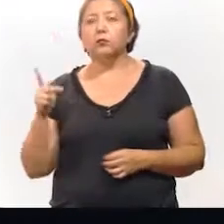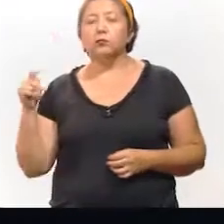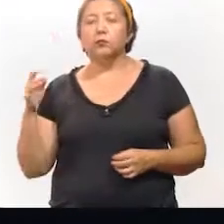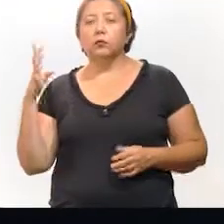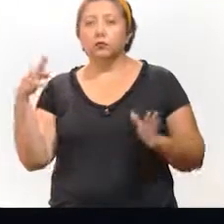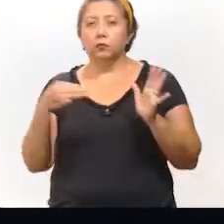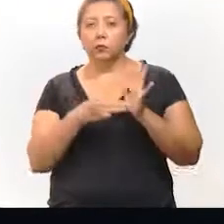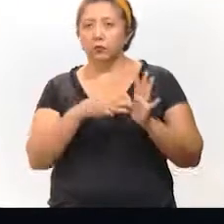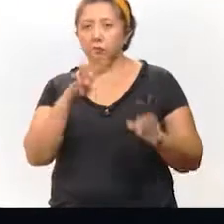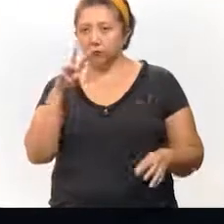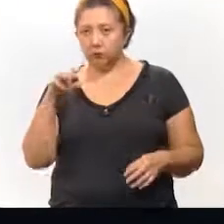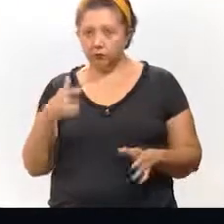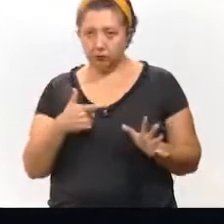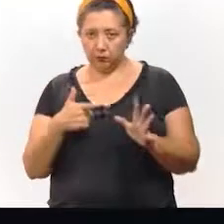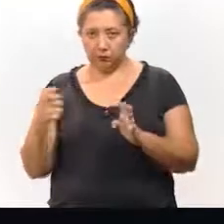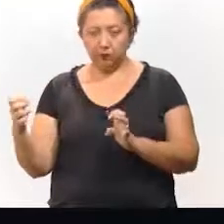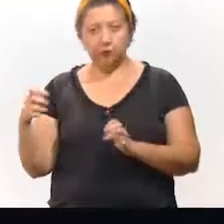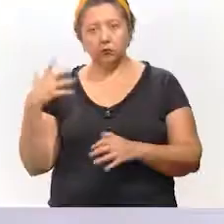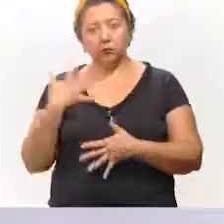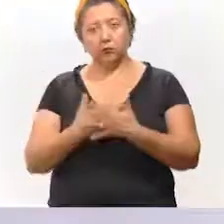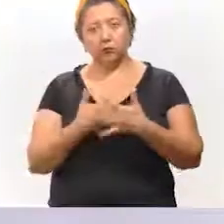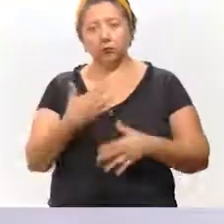poniente 4.715.